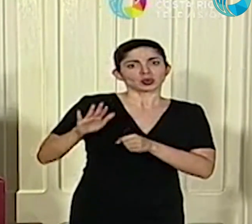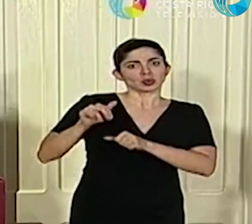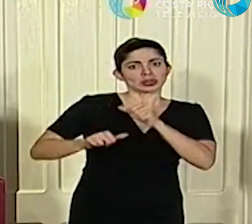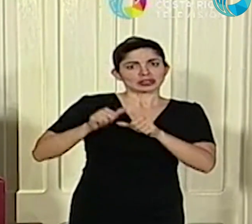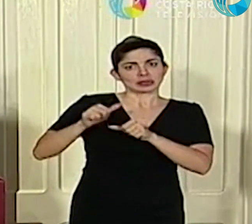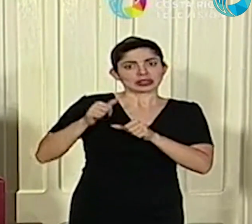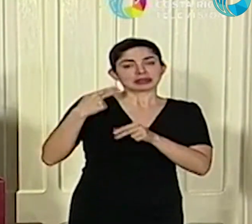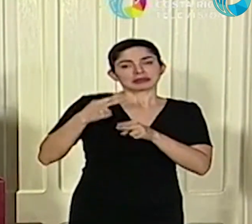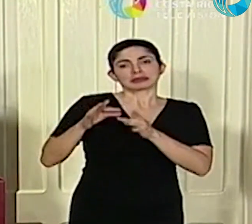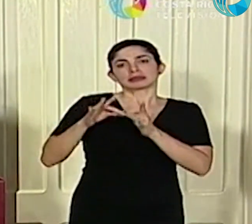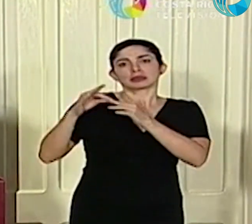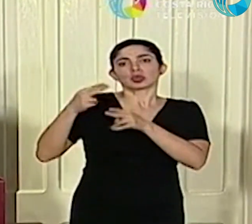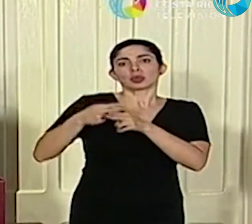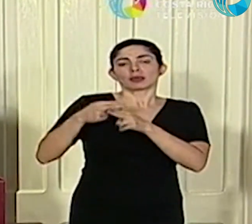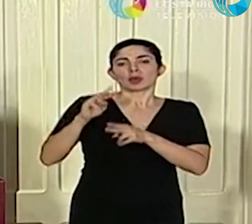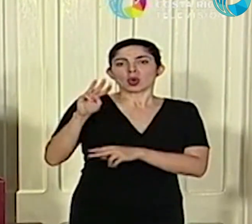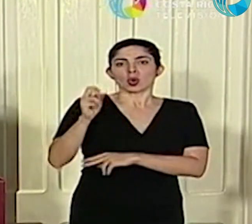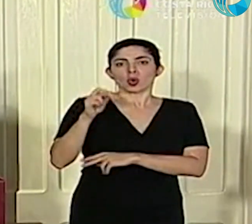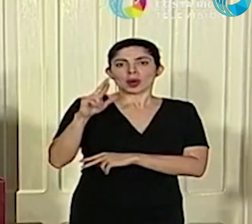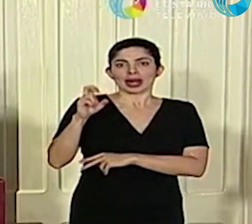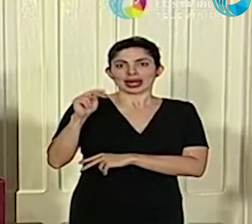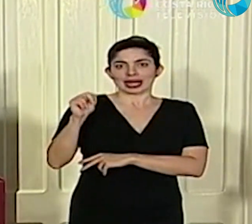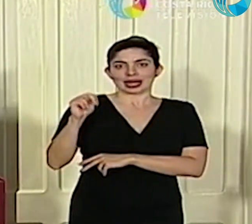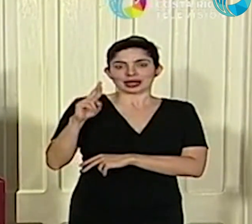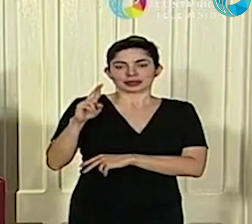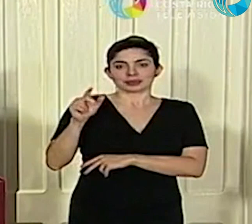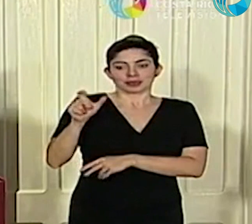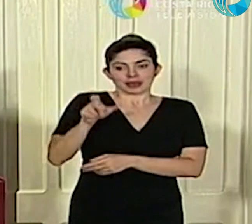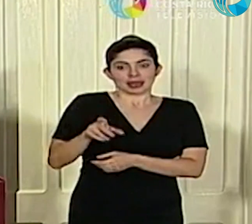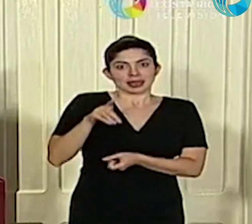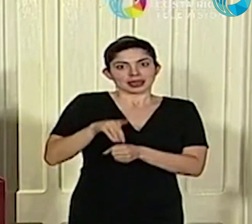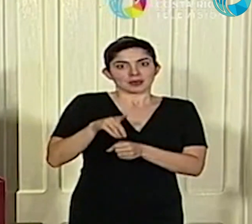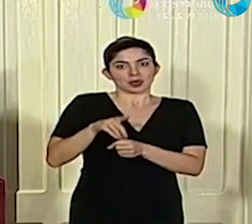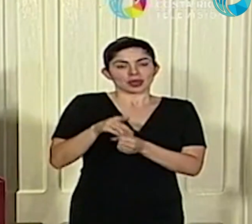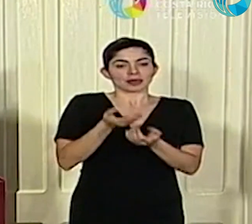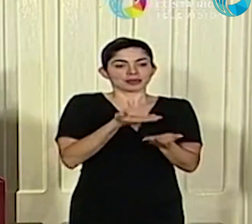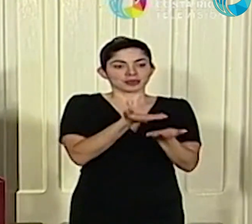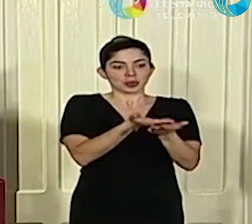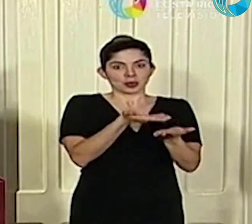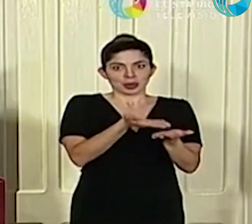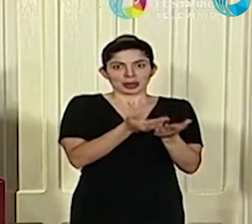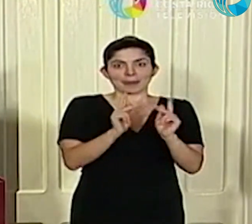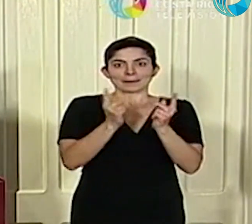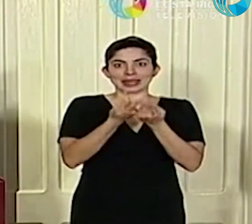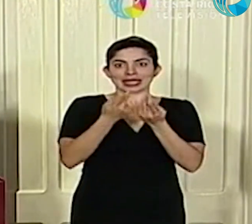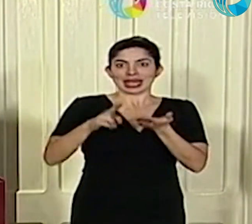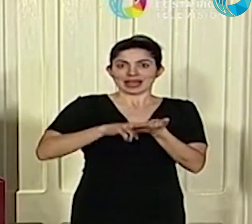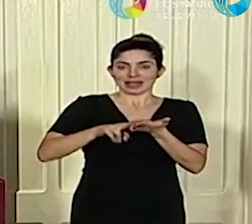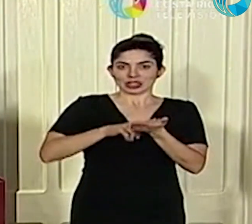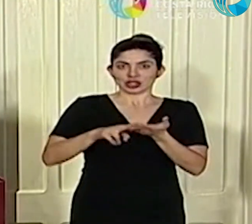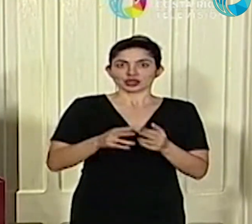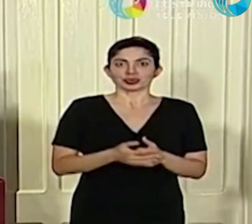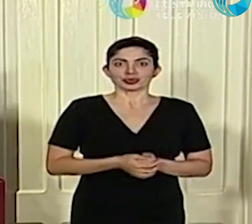Menciono particularmente a don Wagner como diputado proponente del Partido de Liberación Nacional.